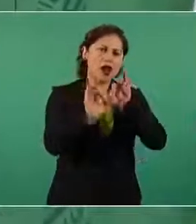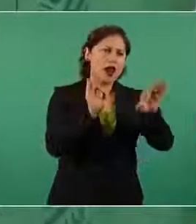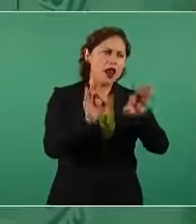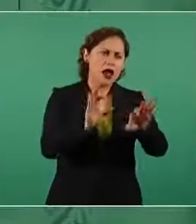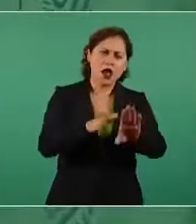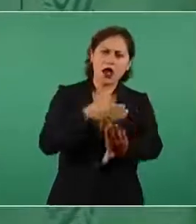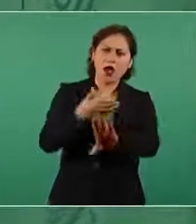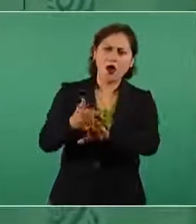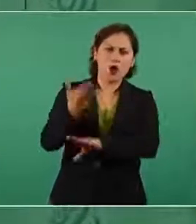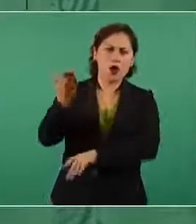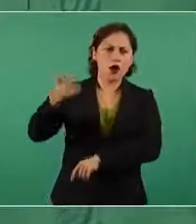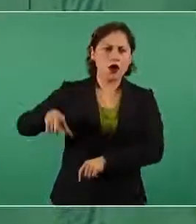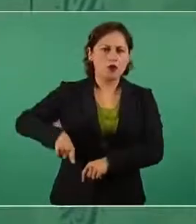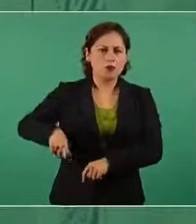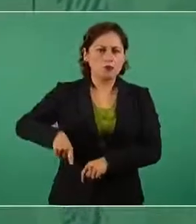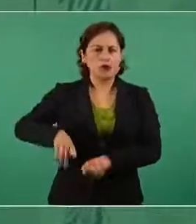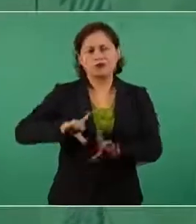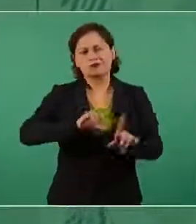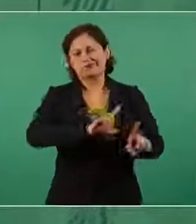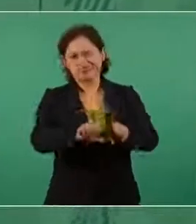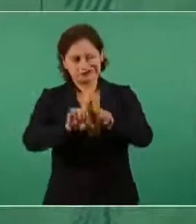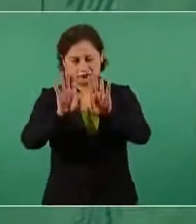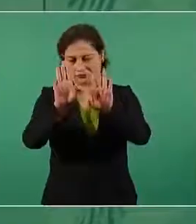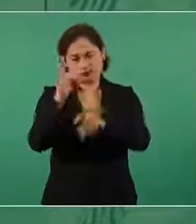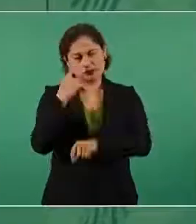todo tipo, ¿no? Por ejemplo,